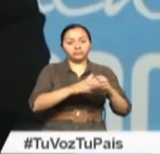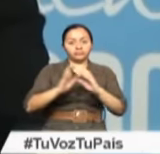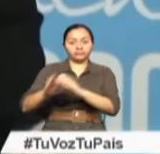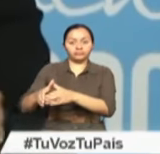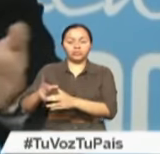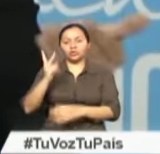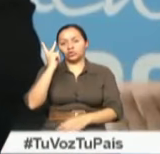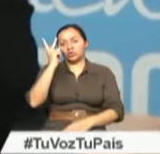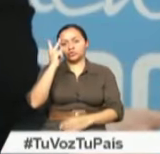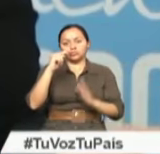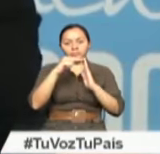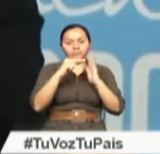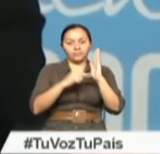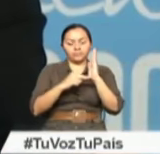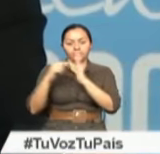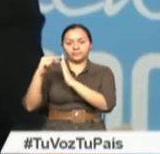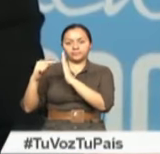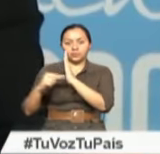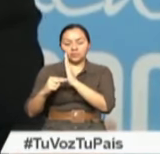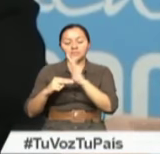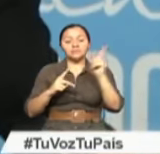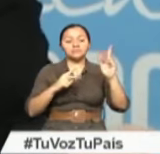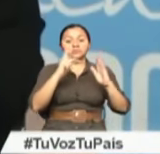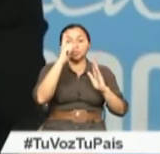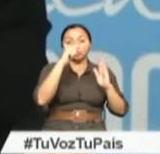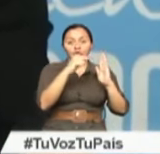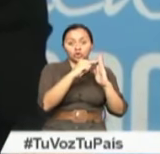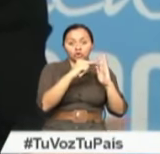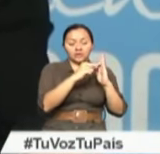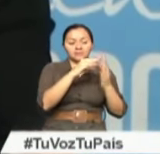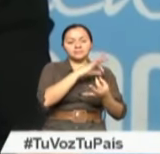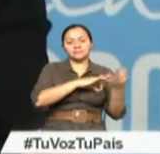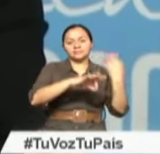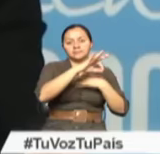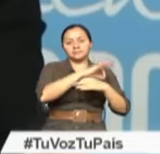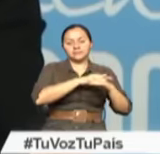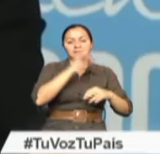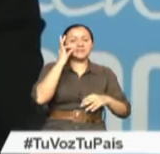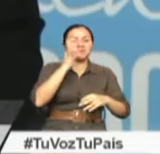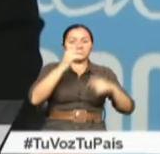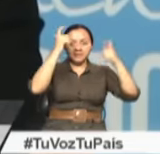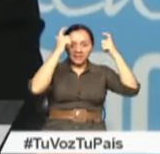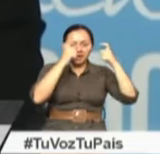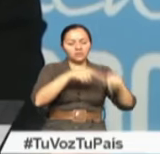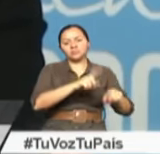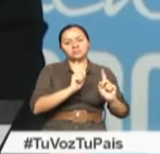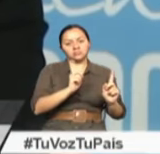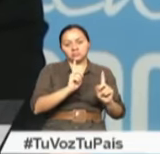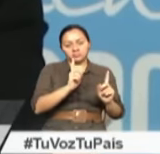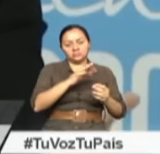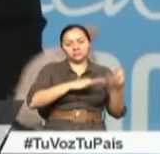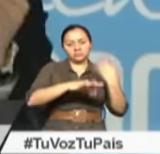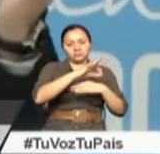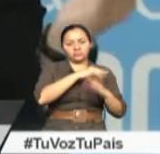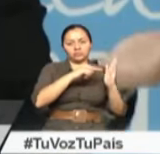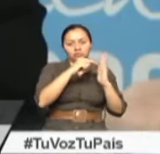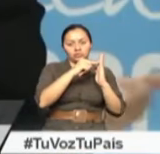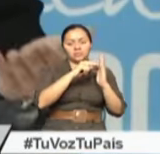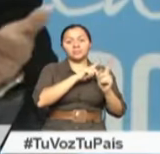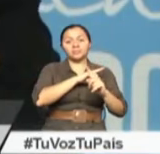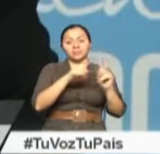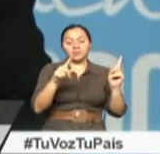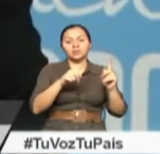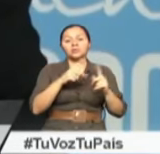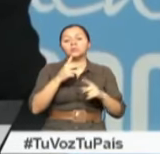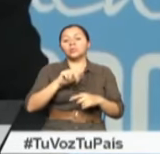diferenciadas. La primera, que es la nota de que sustituye el examen de grado, que es el examen de grado estandarizado, tomará en cuenta los cuatro